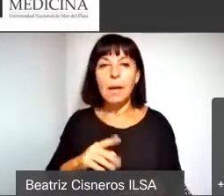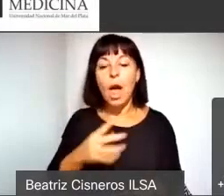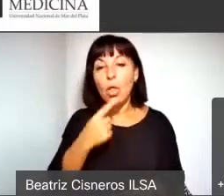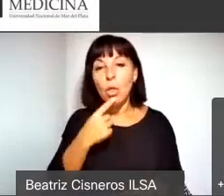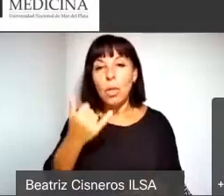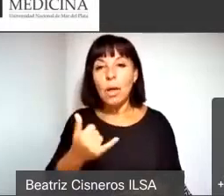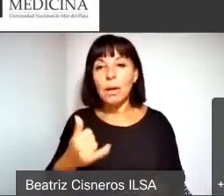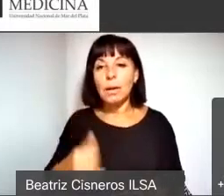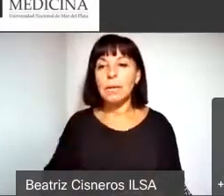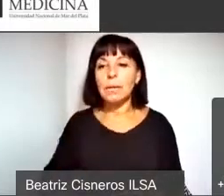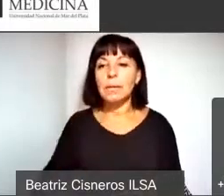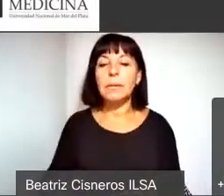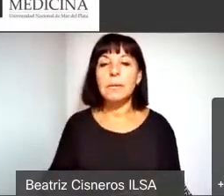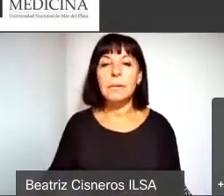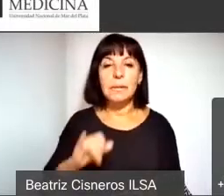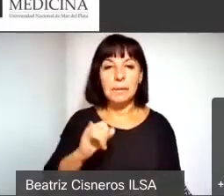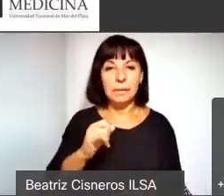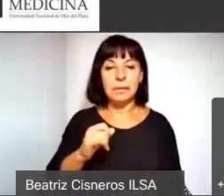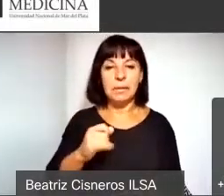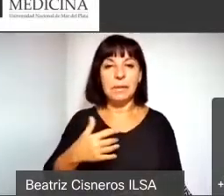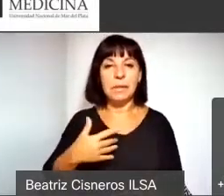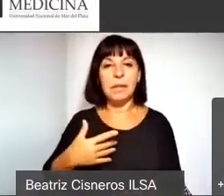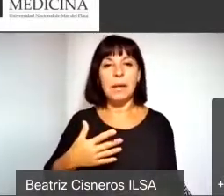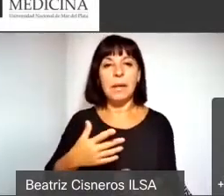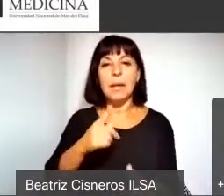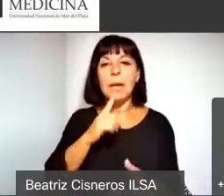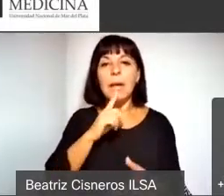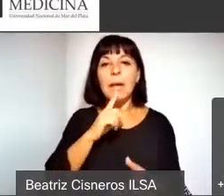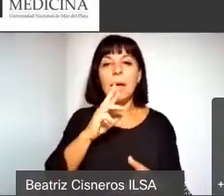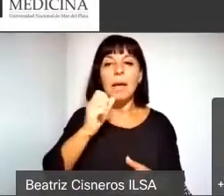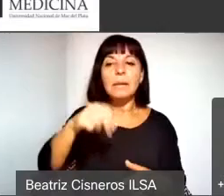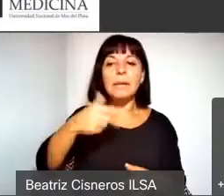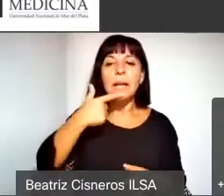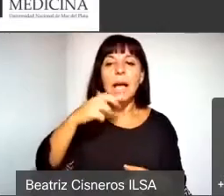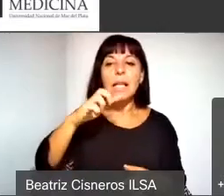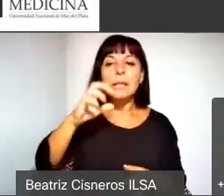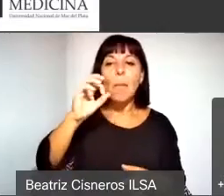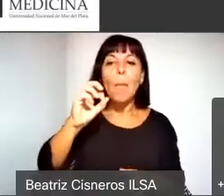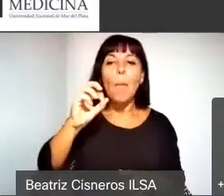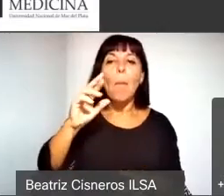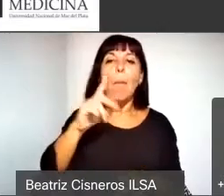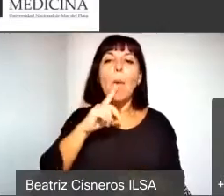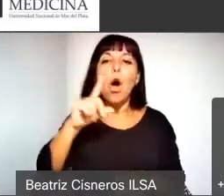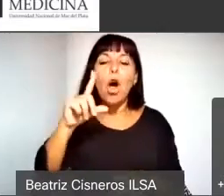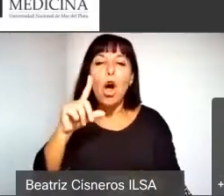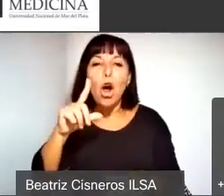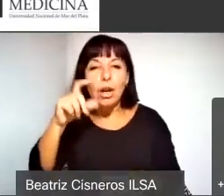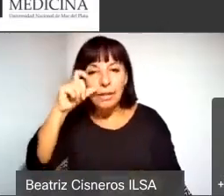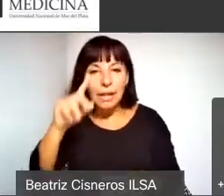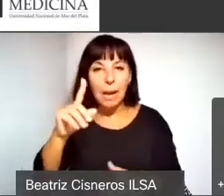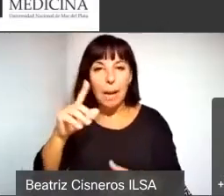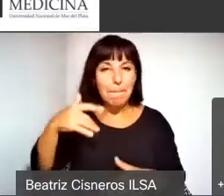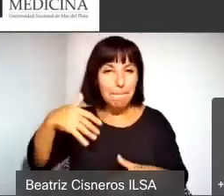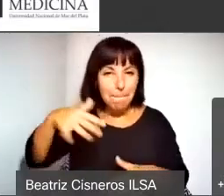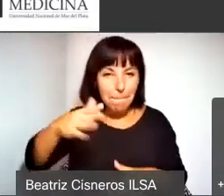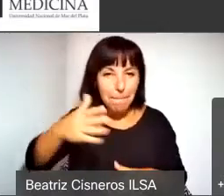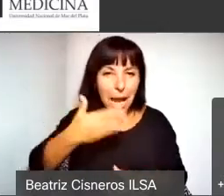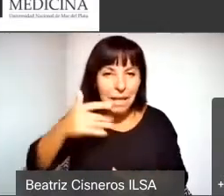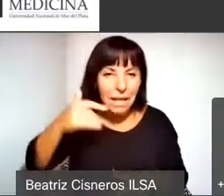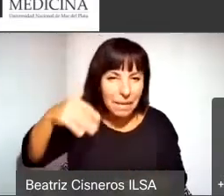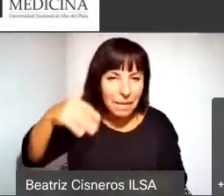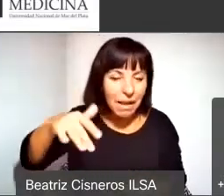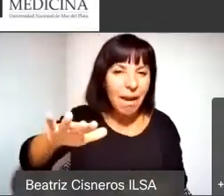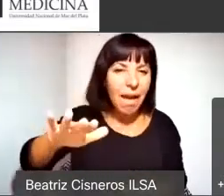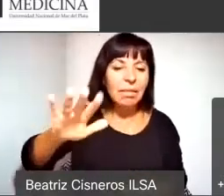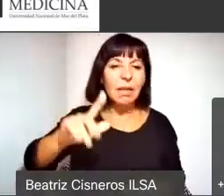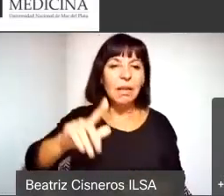No, algunas dudas con respecto al transporte, pero creo que lo vas a explicar un poco más adelante, por eso no lo contesto.